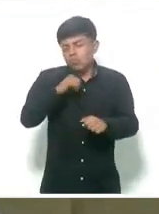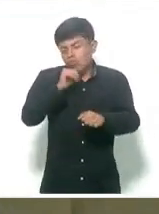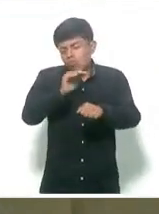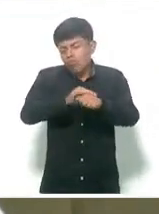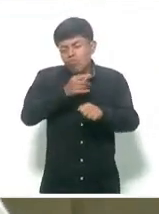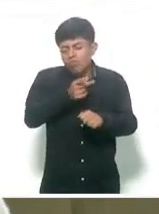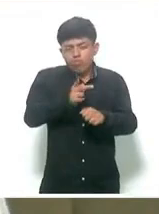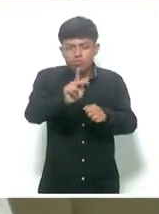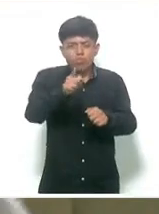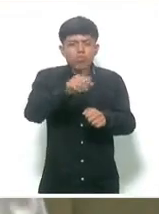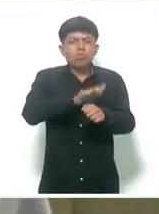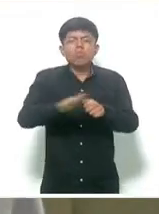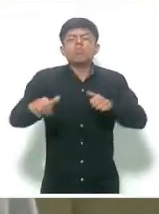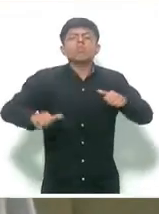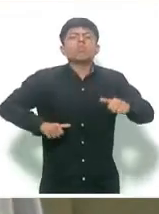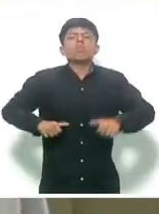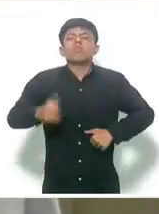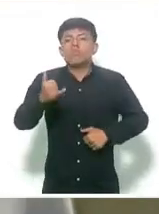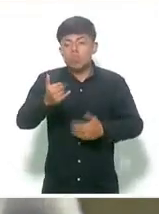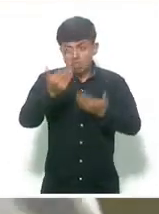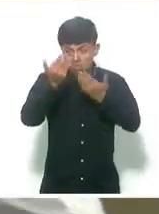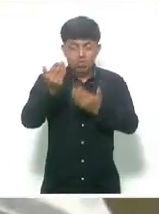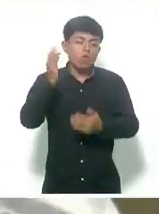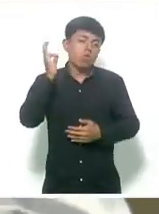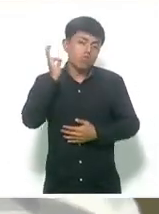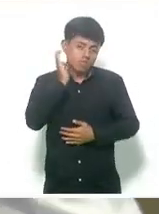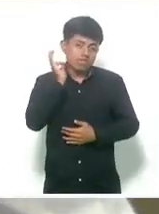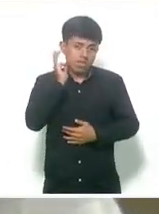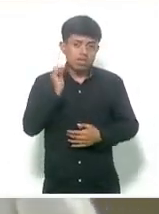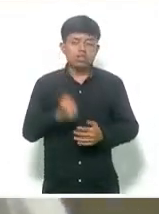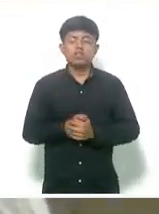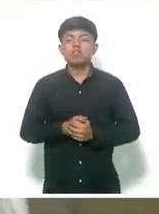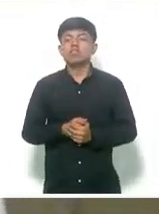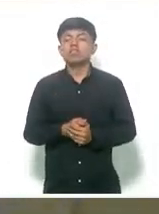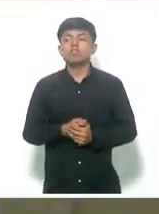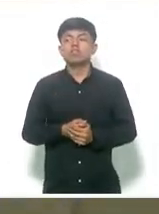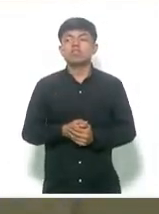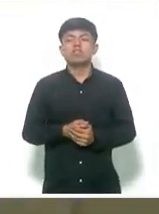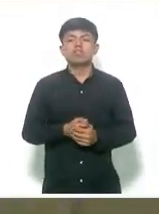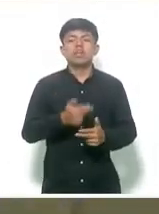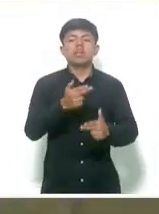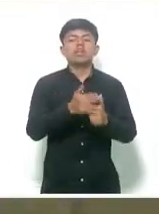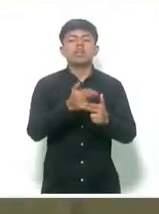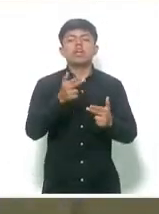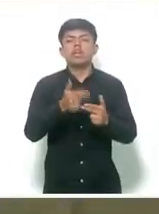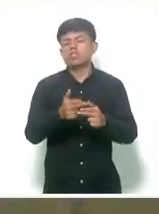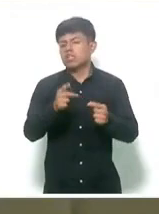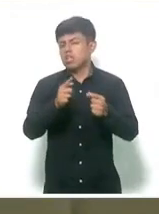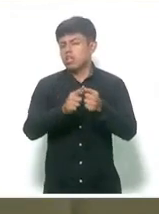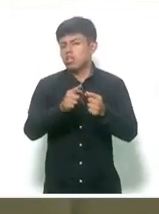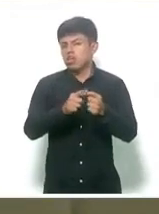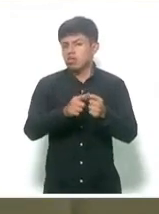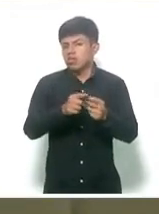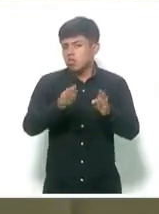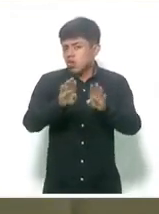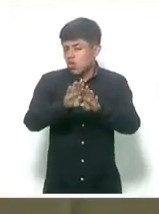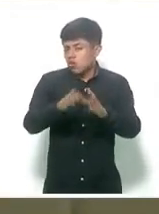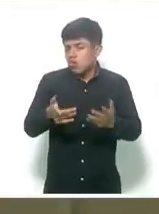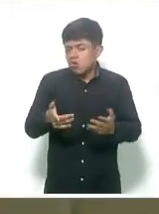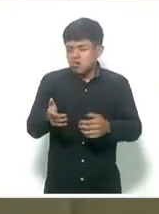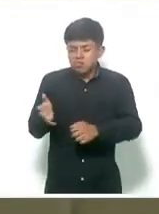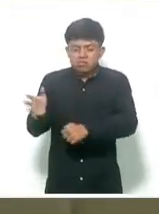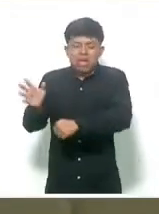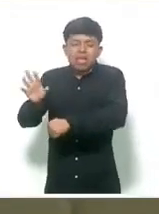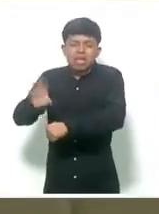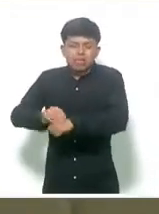Eh mi pregunta y para mi estimado señor fiscal hasta dónde tiene injerencia en esa parte